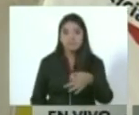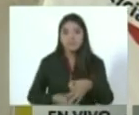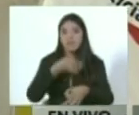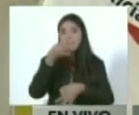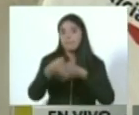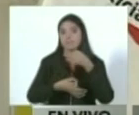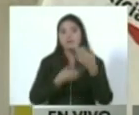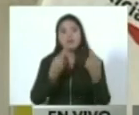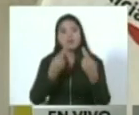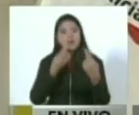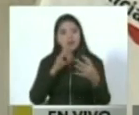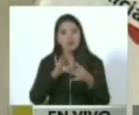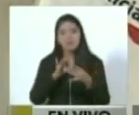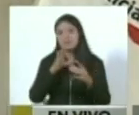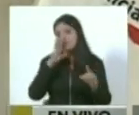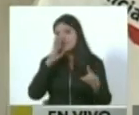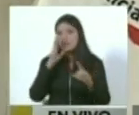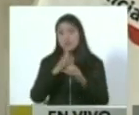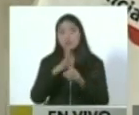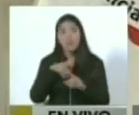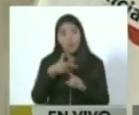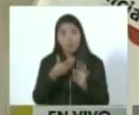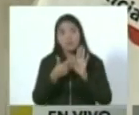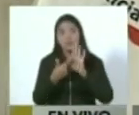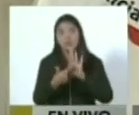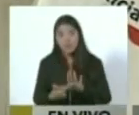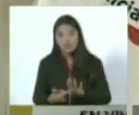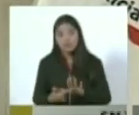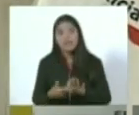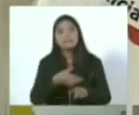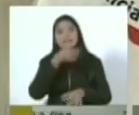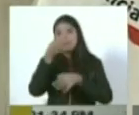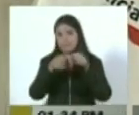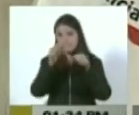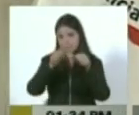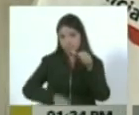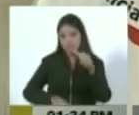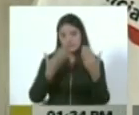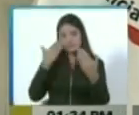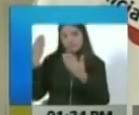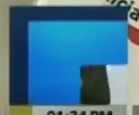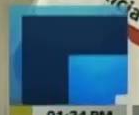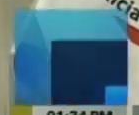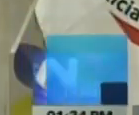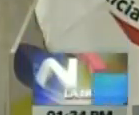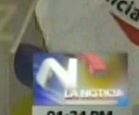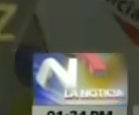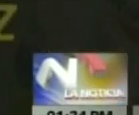relación directa y se puede demostrar, el cual se explica por sí solo. Adelante el video.